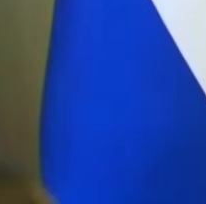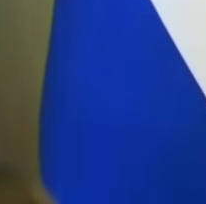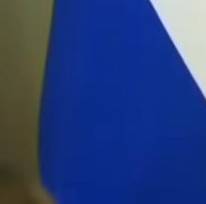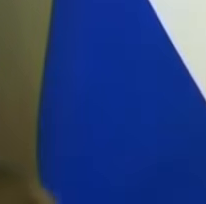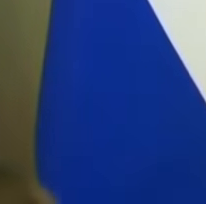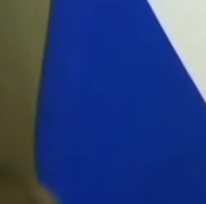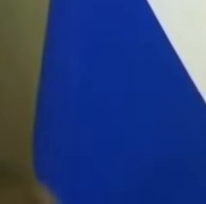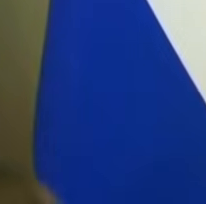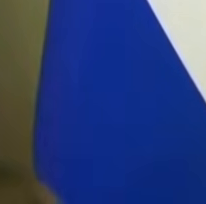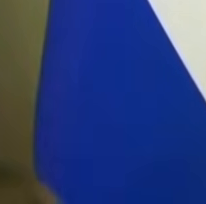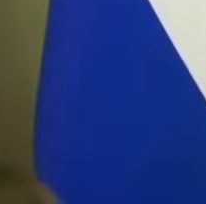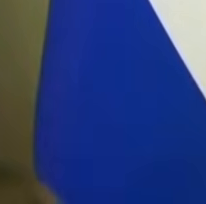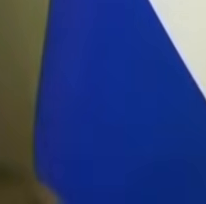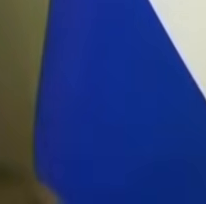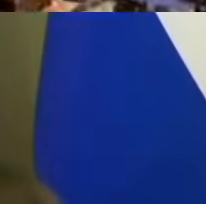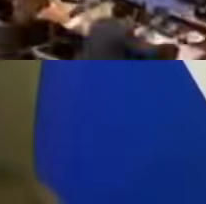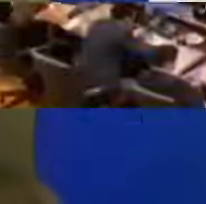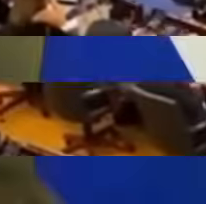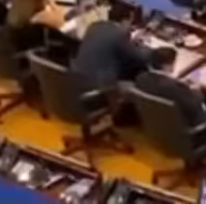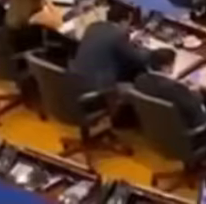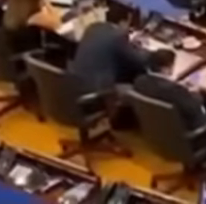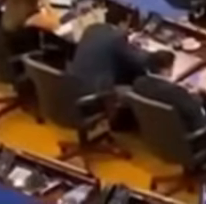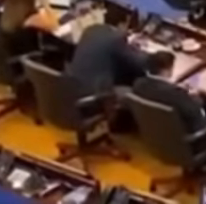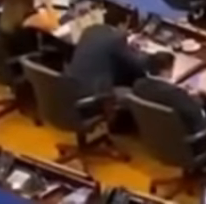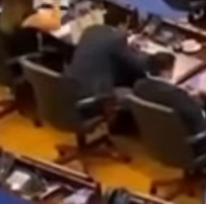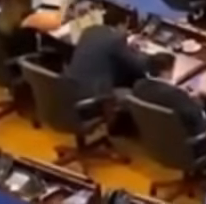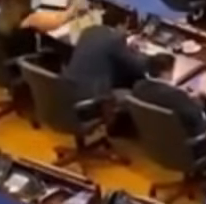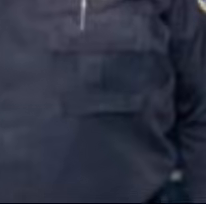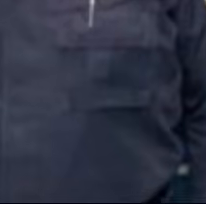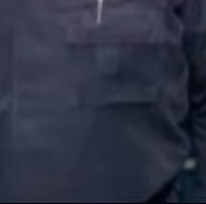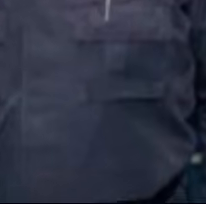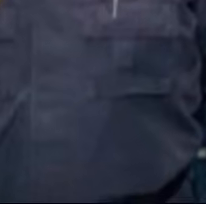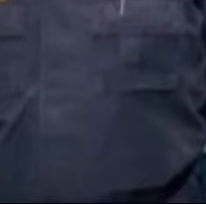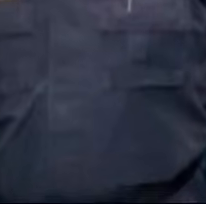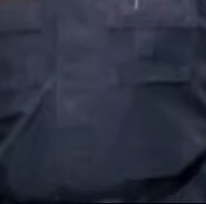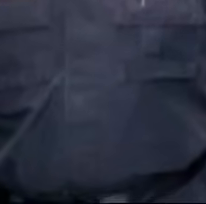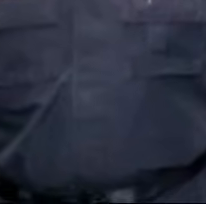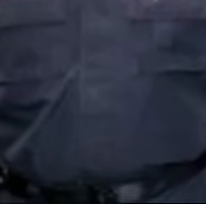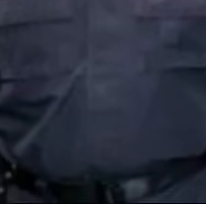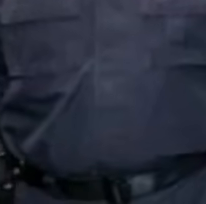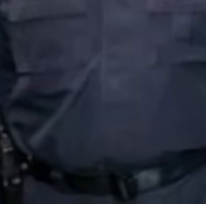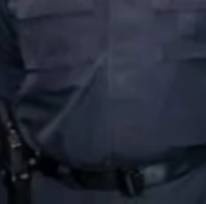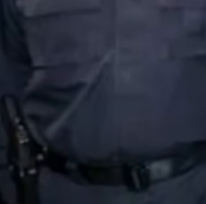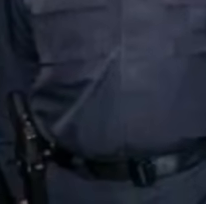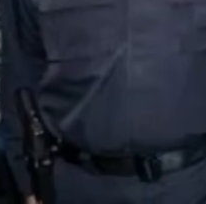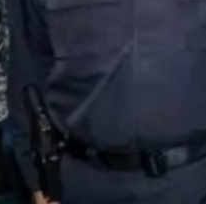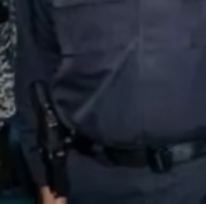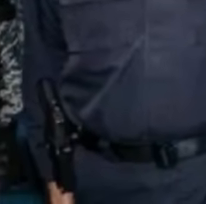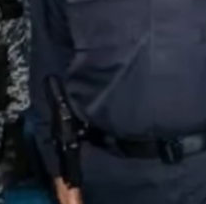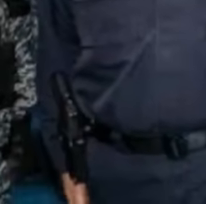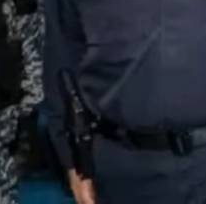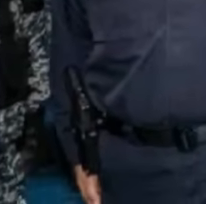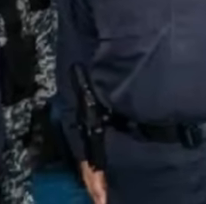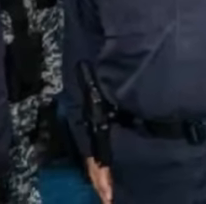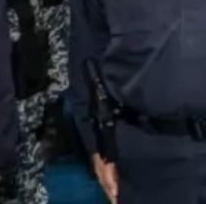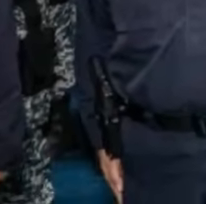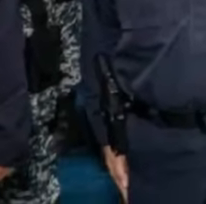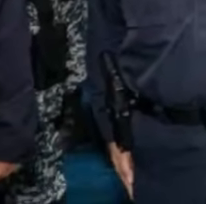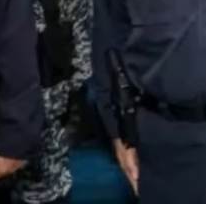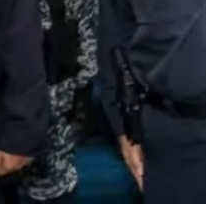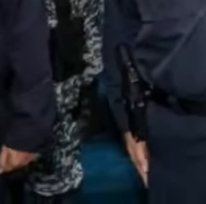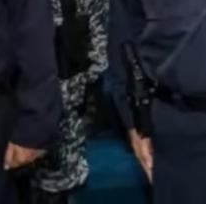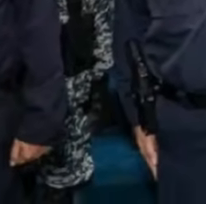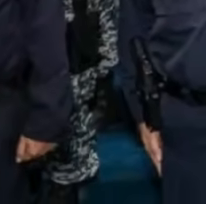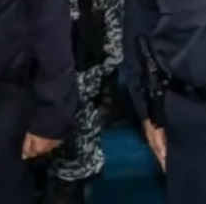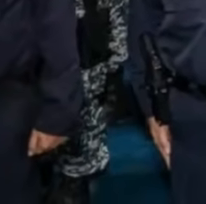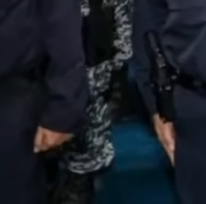acompañado, claro, por los diputados que han apoyado las iniciativas. Además, también esto no hubiera sido posible sin las autoridades policiales